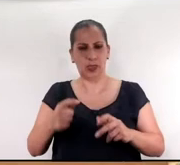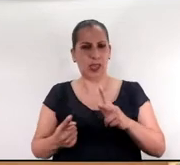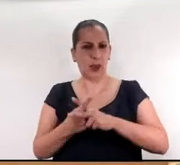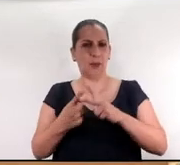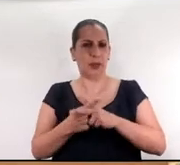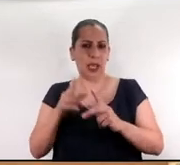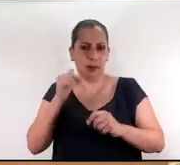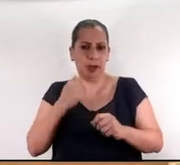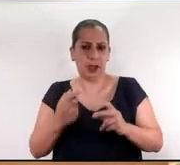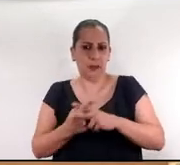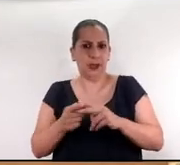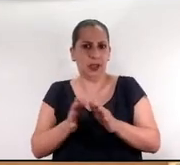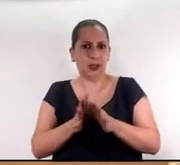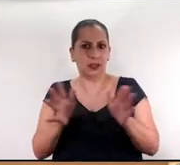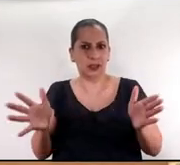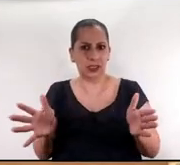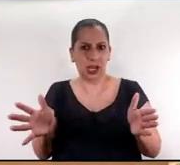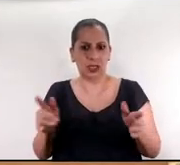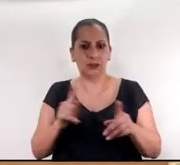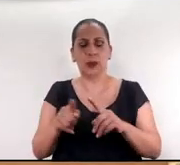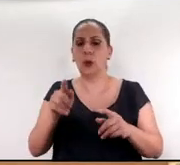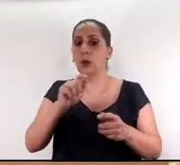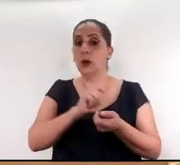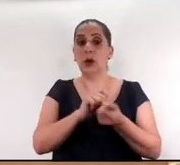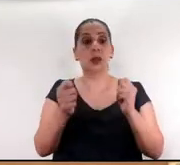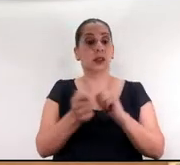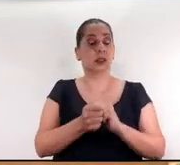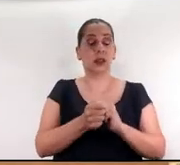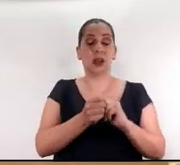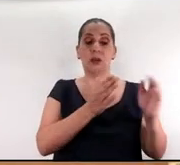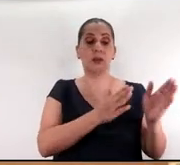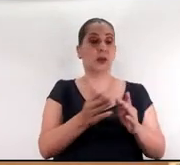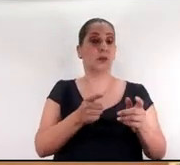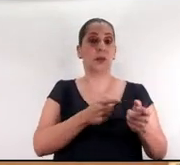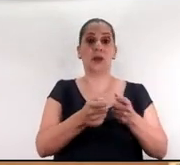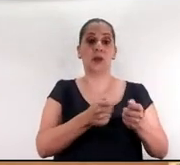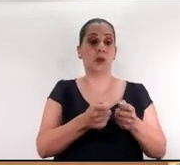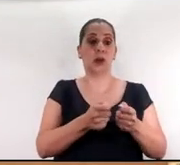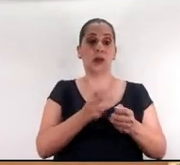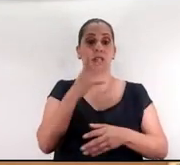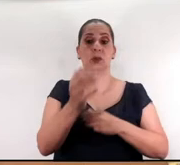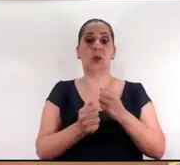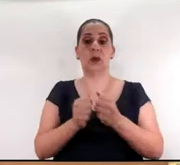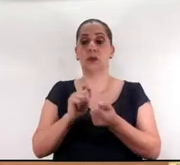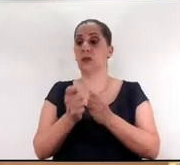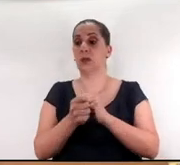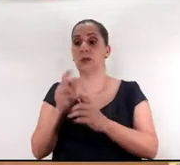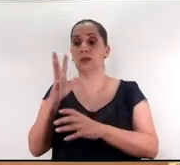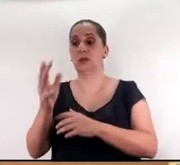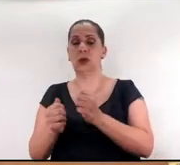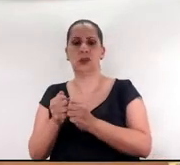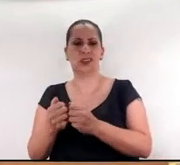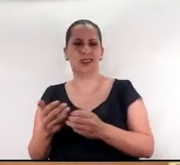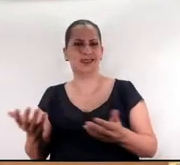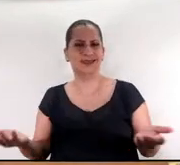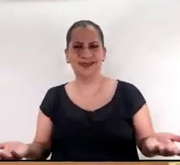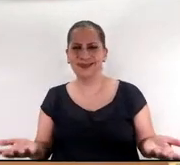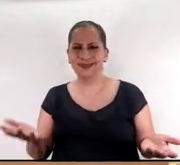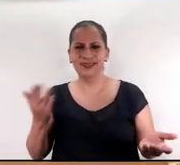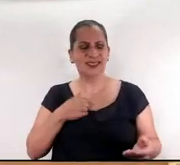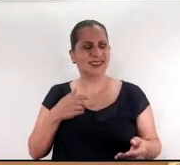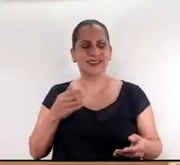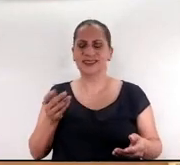los reglamentos generales. Pero es que cambiar un plan regulador, supuestamente cada 5 años, es el mismo calvario que